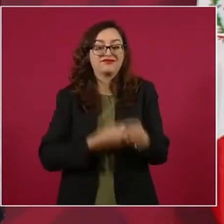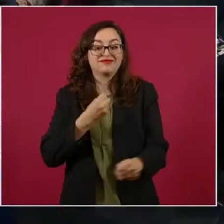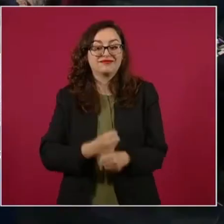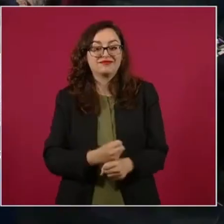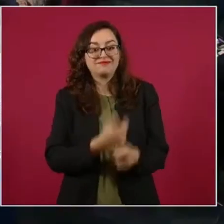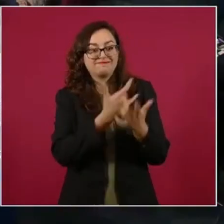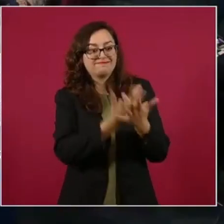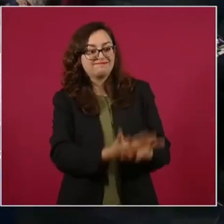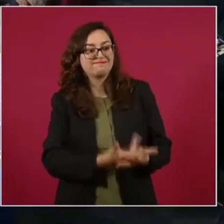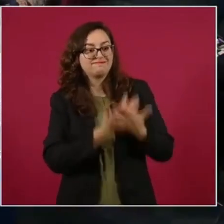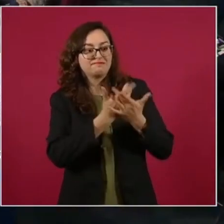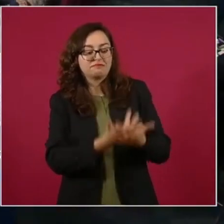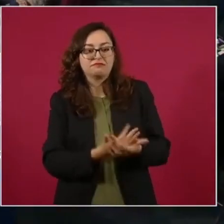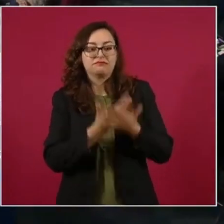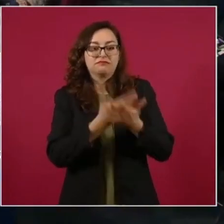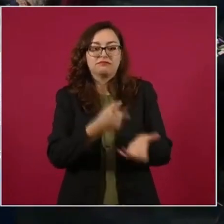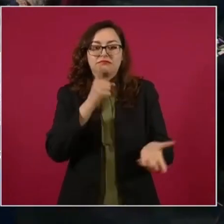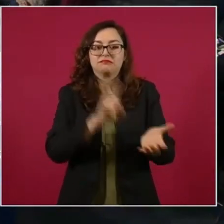años.